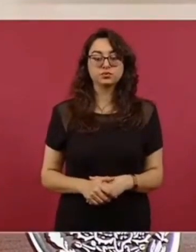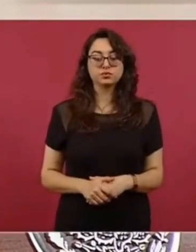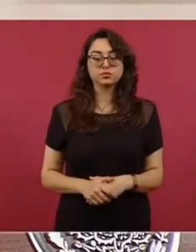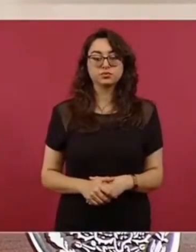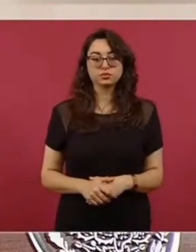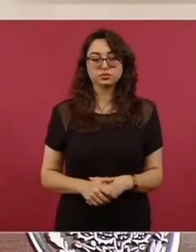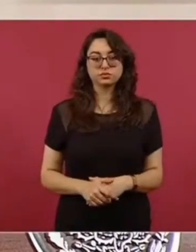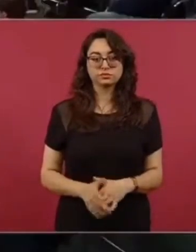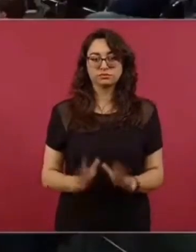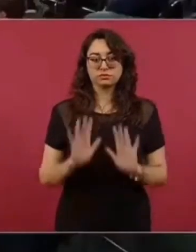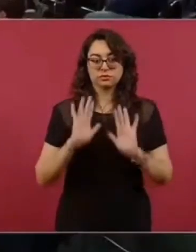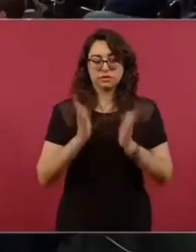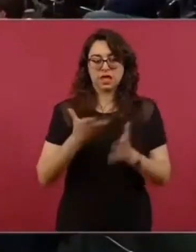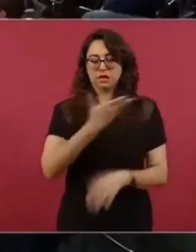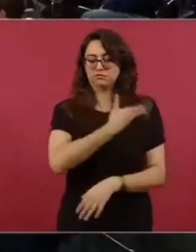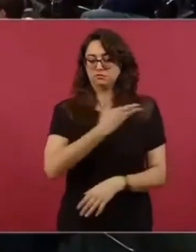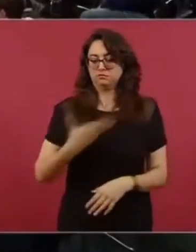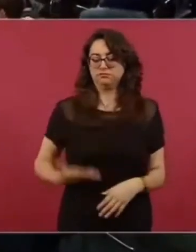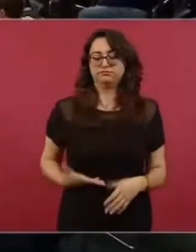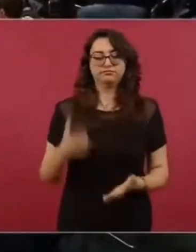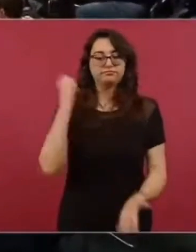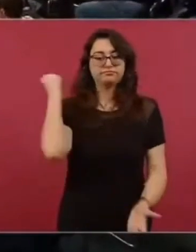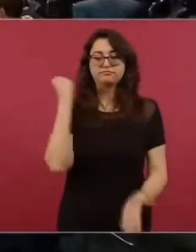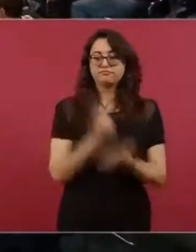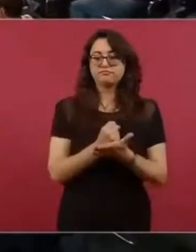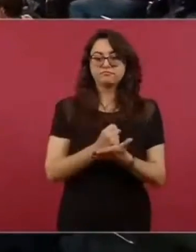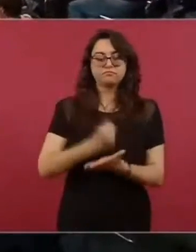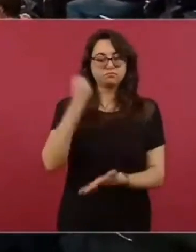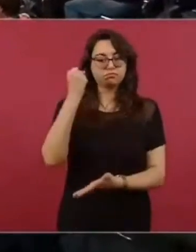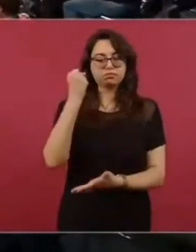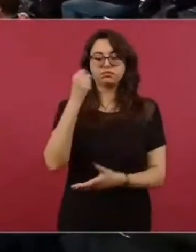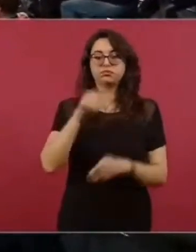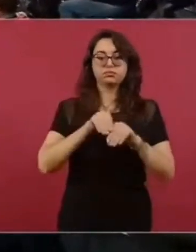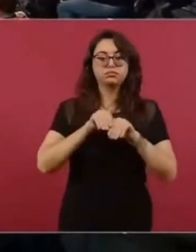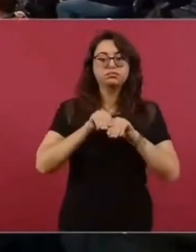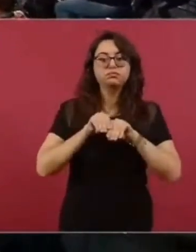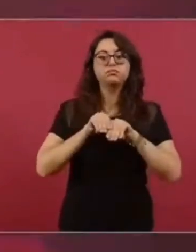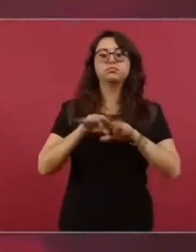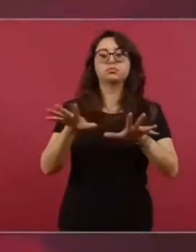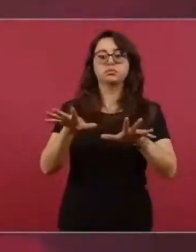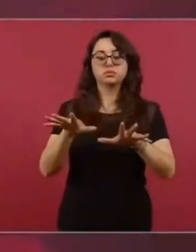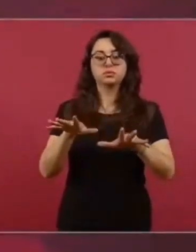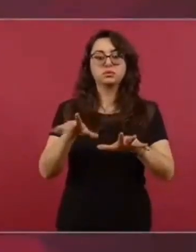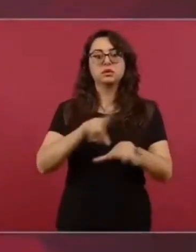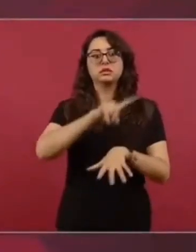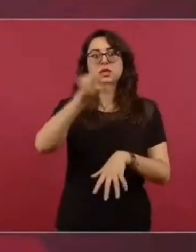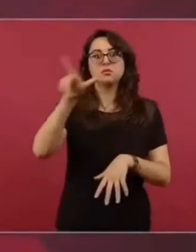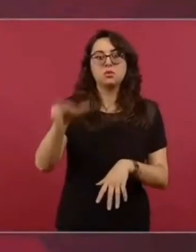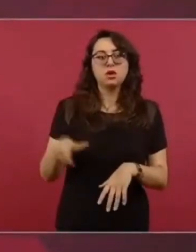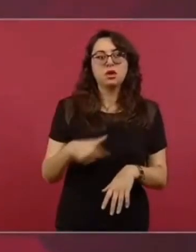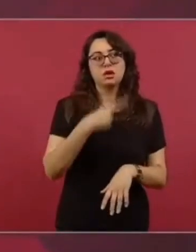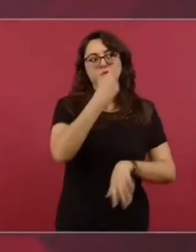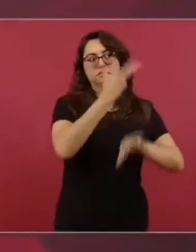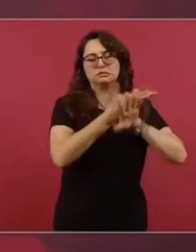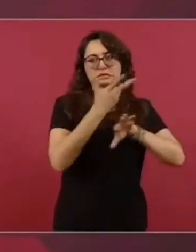Ya emitimos un decreto, se modificó porque los escuchamos